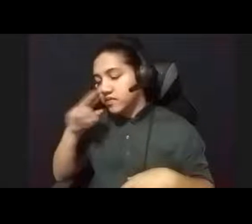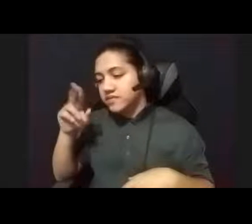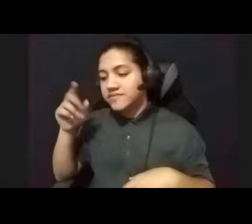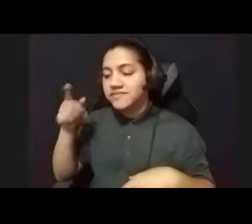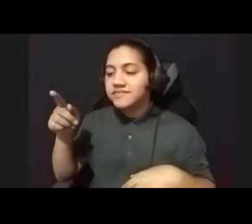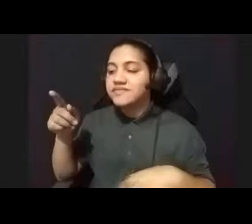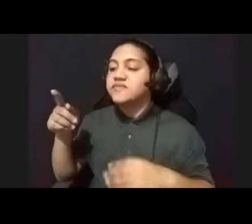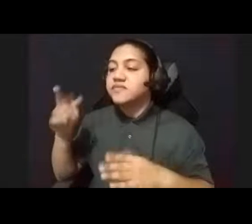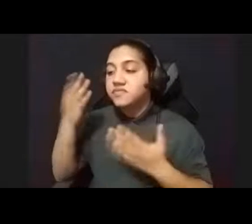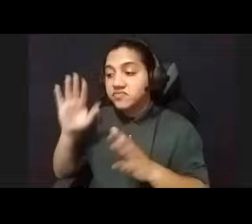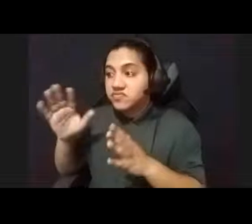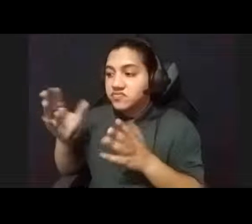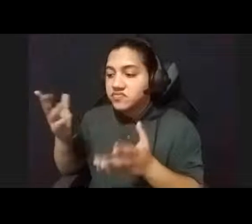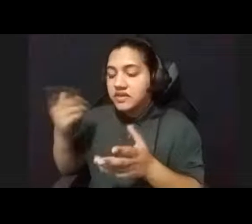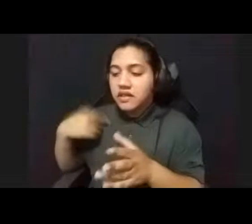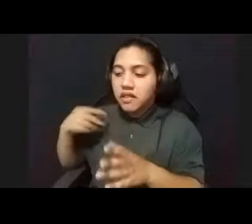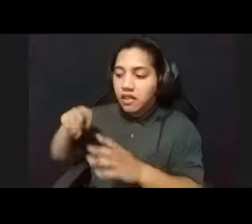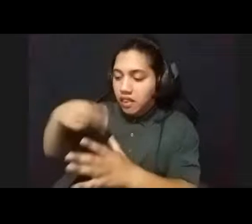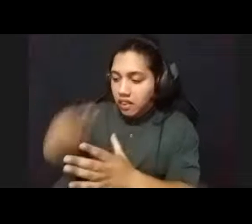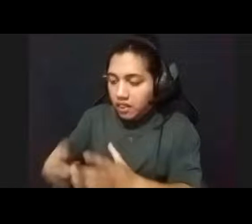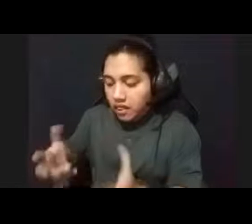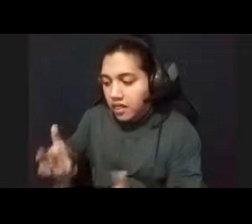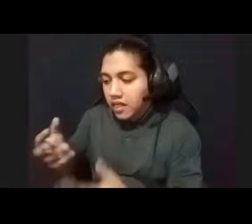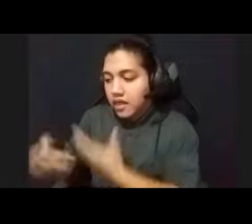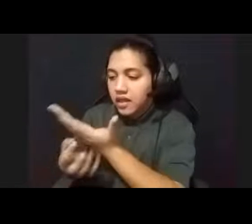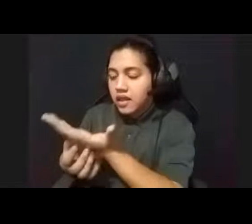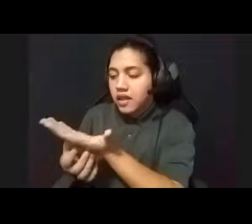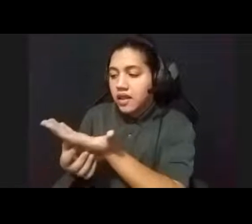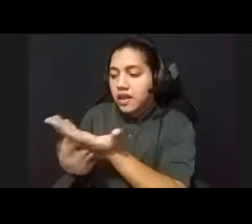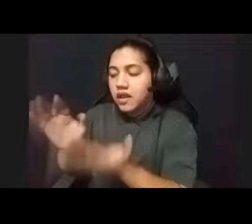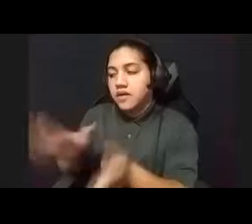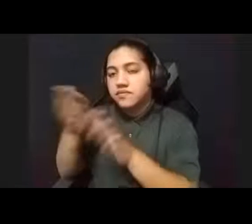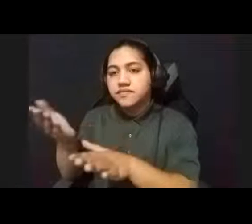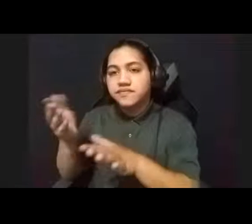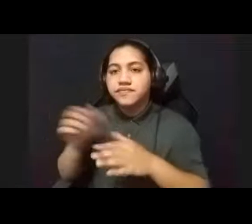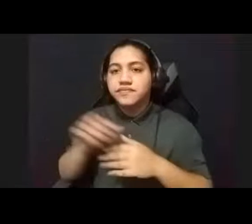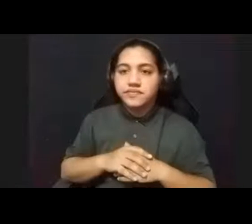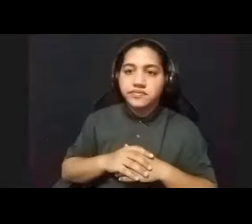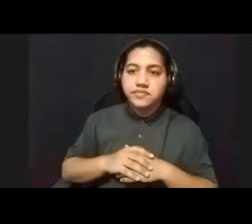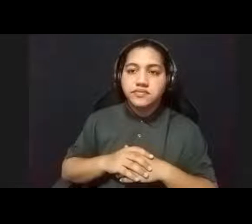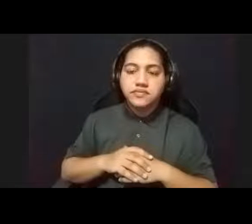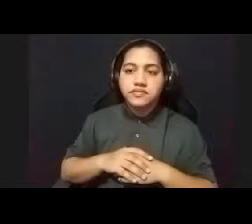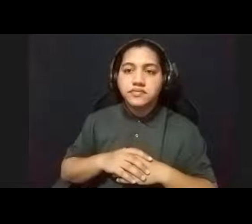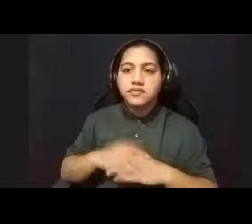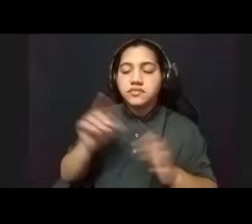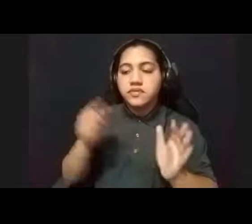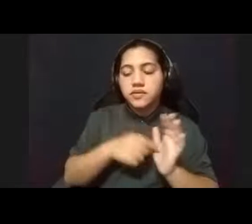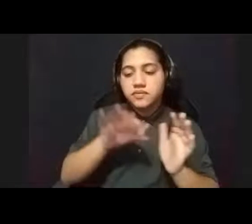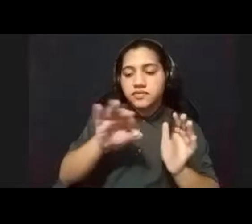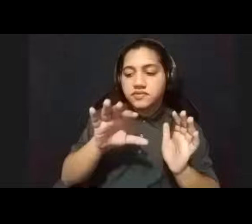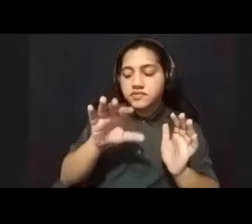sabía cocinar, se cae en la olla y muere. John Alden Mason y Franz Boas en 1914